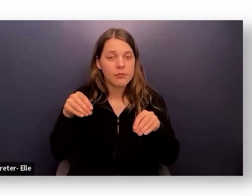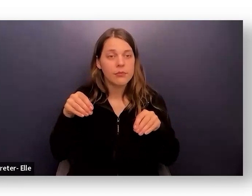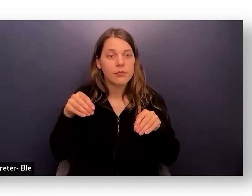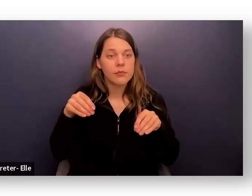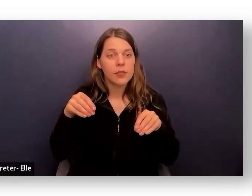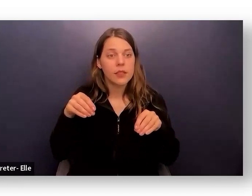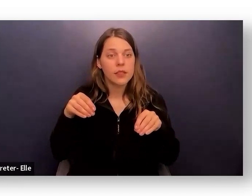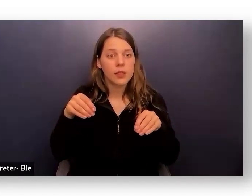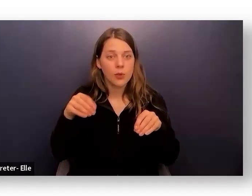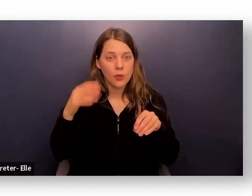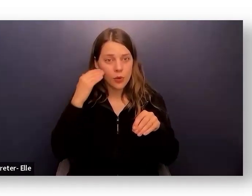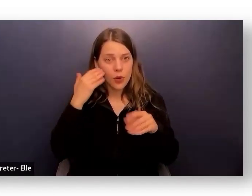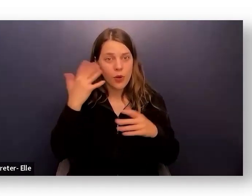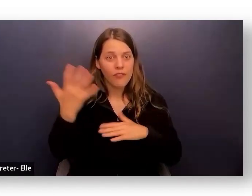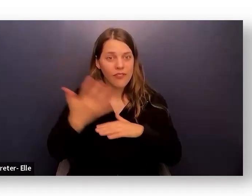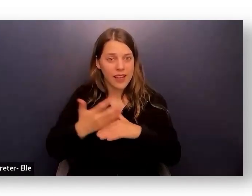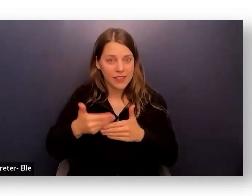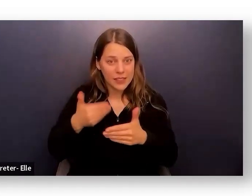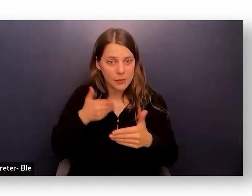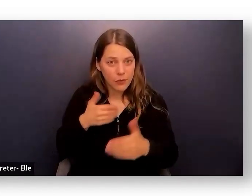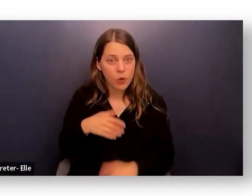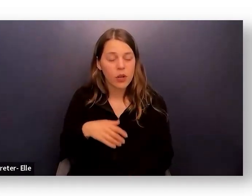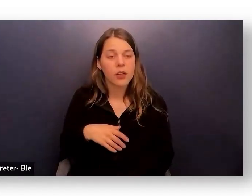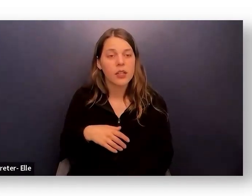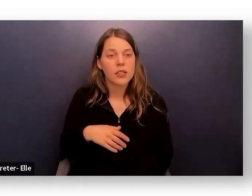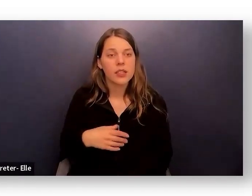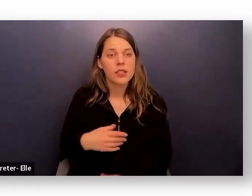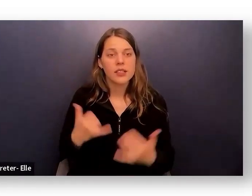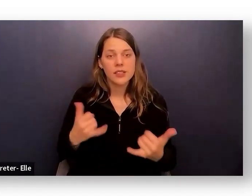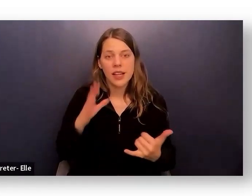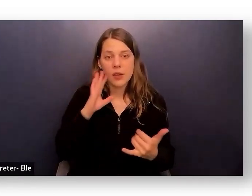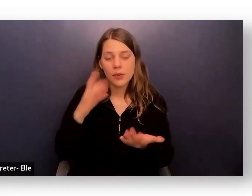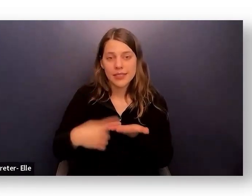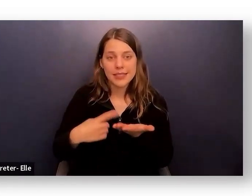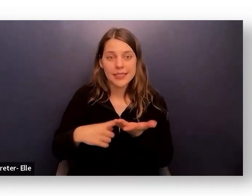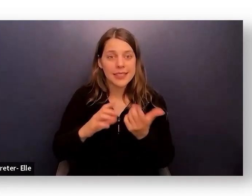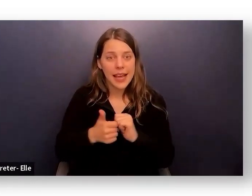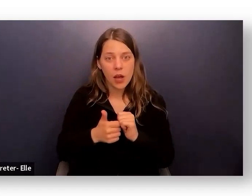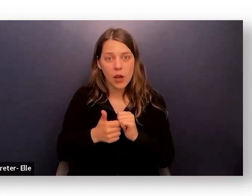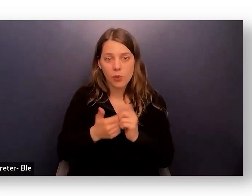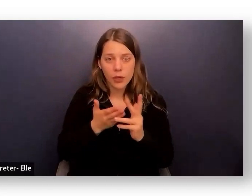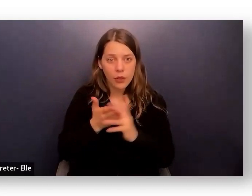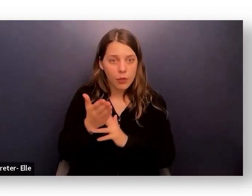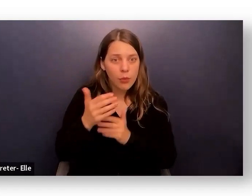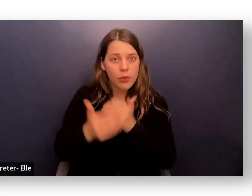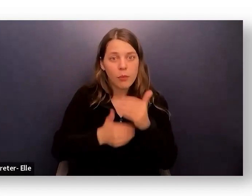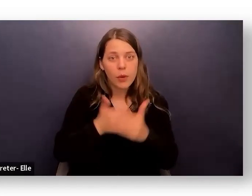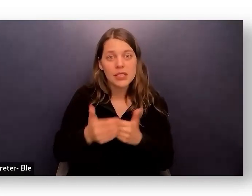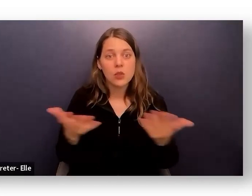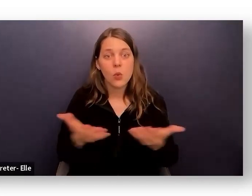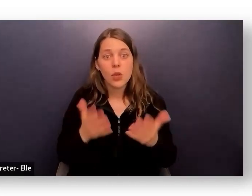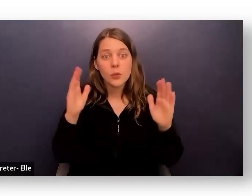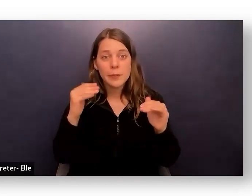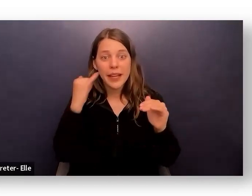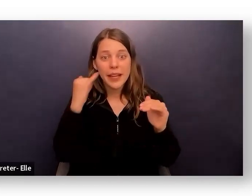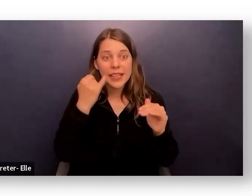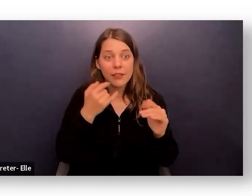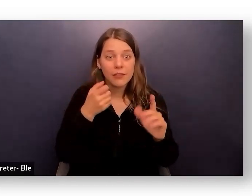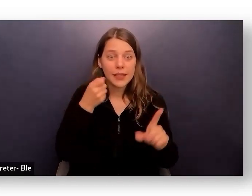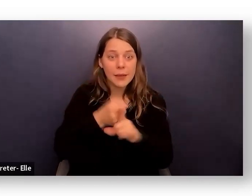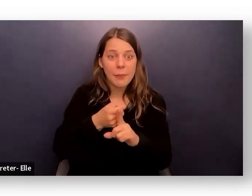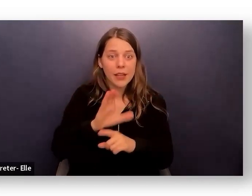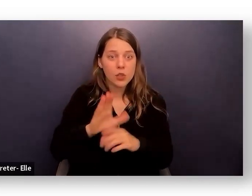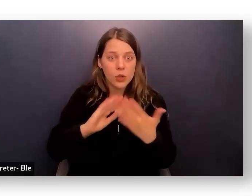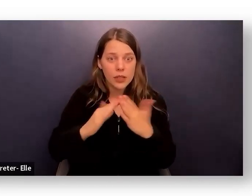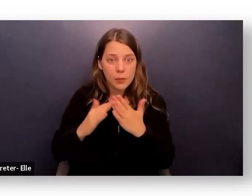ver un apagón. Y si vamos a tener que hacer un apagón. Entonces, le voy a explicar cómo es que vamos a seguir adelante con este proceso si